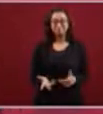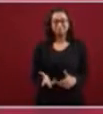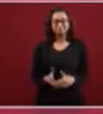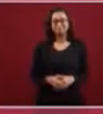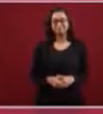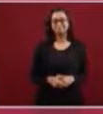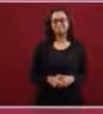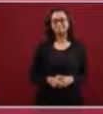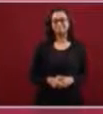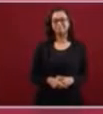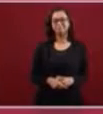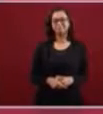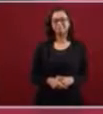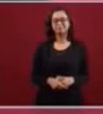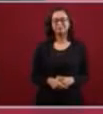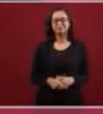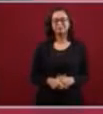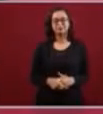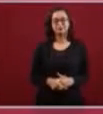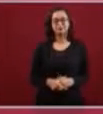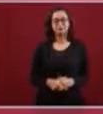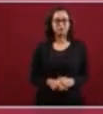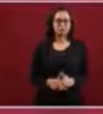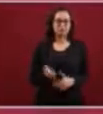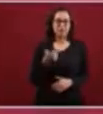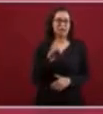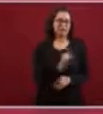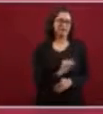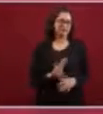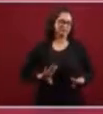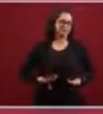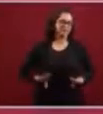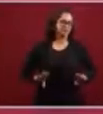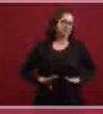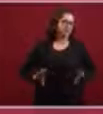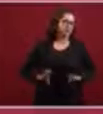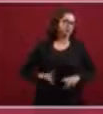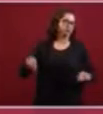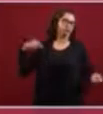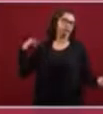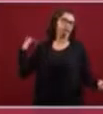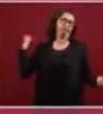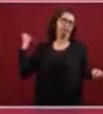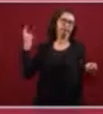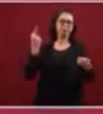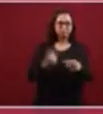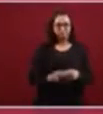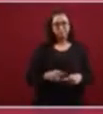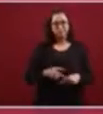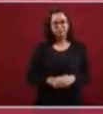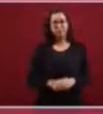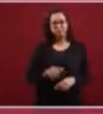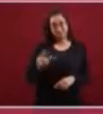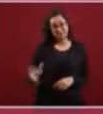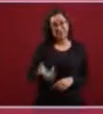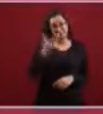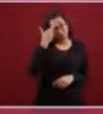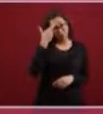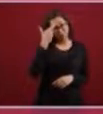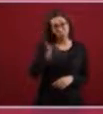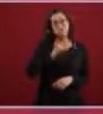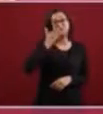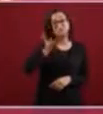Esto viene de tiempo atrás, no voy a recordarles lo que se